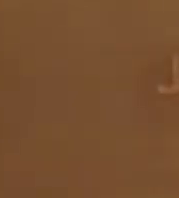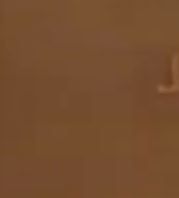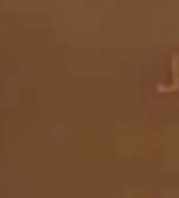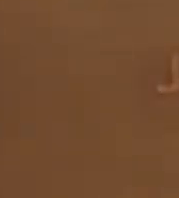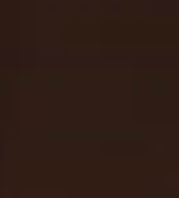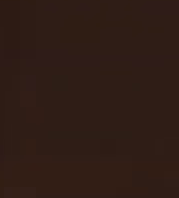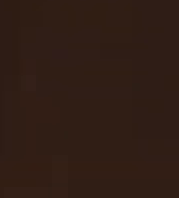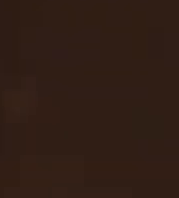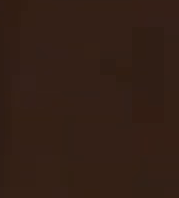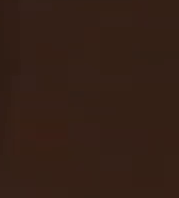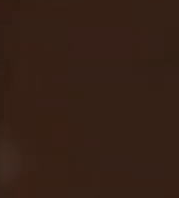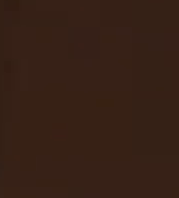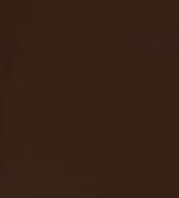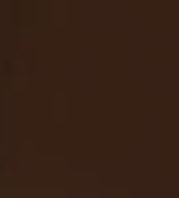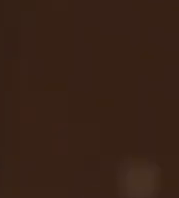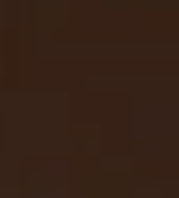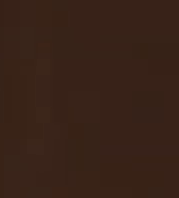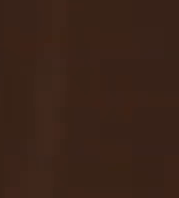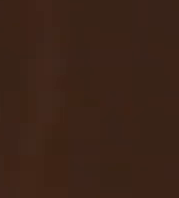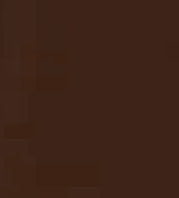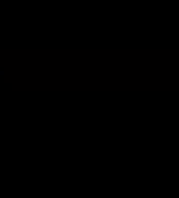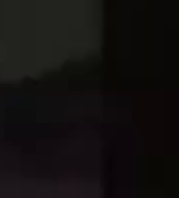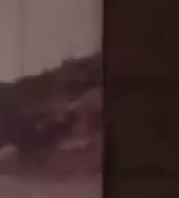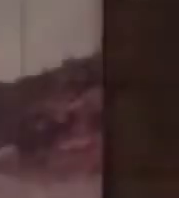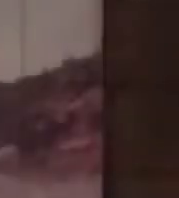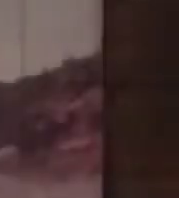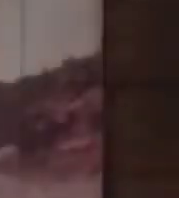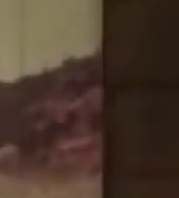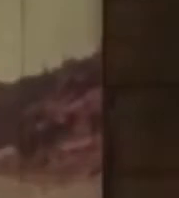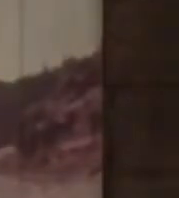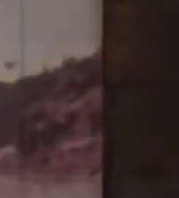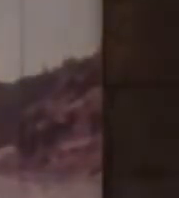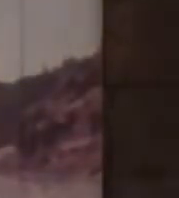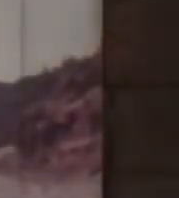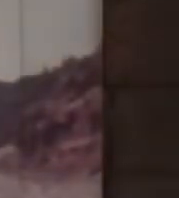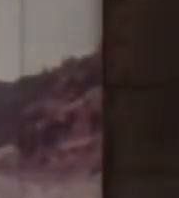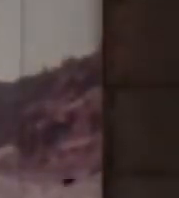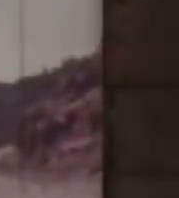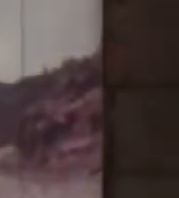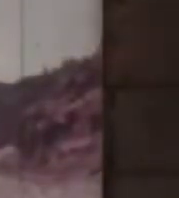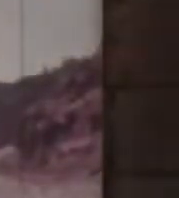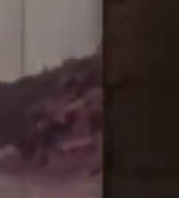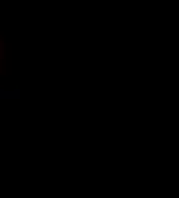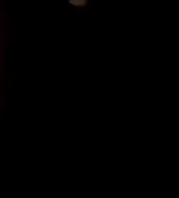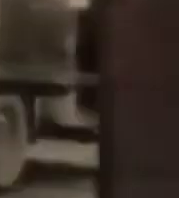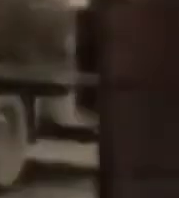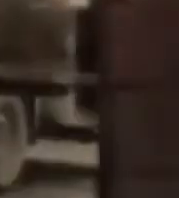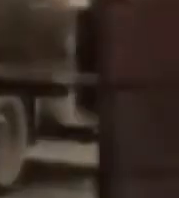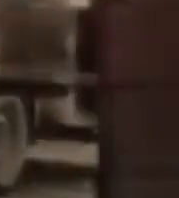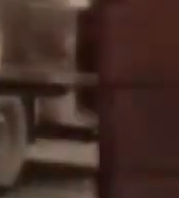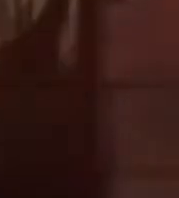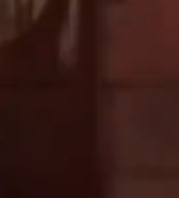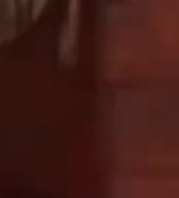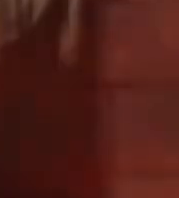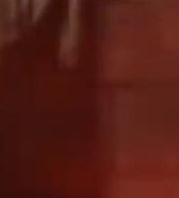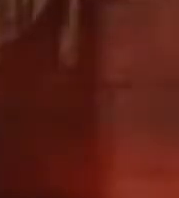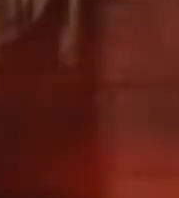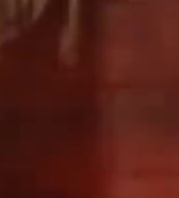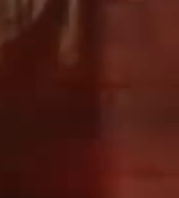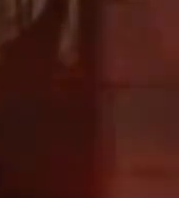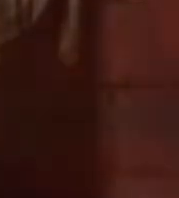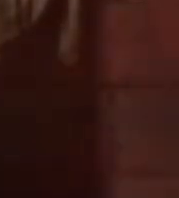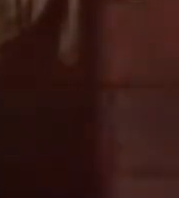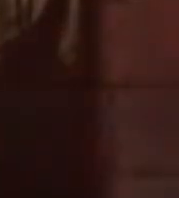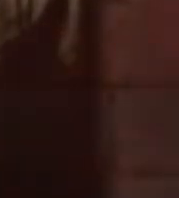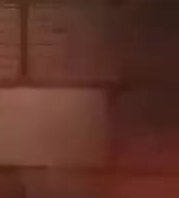Este sábado, en lo mejor de Jorge Ruiz, Voces de la Tierra. Y el domingo, Los